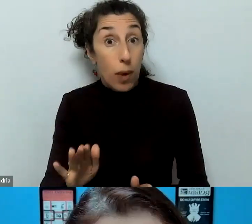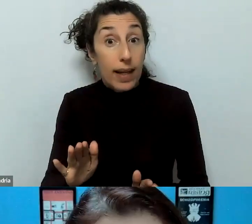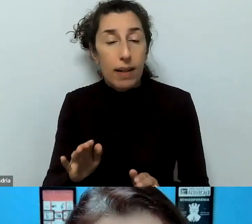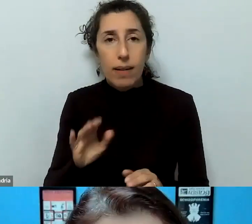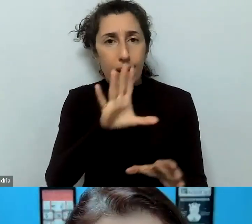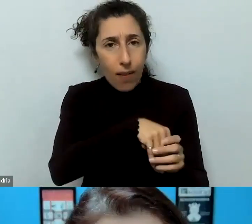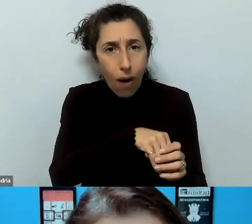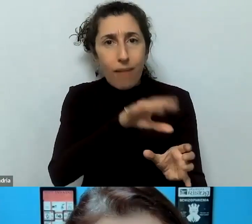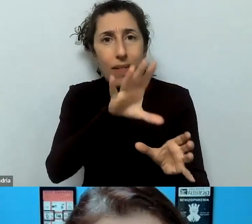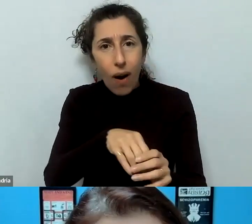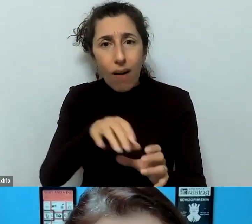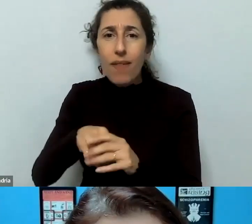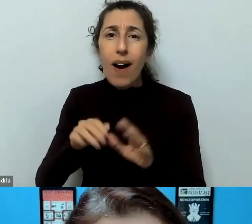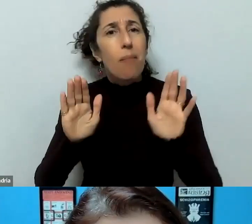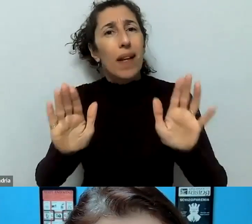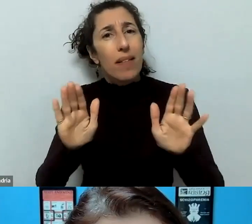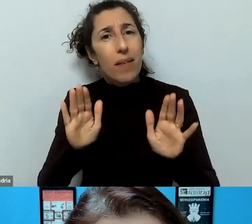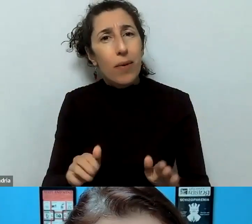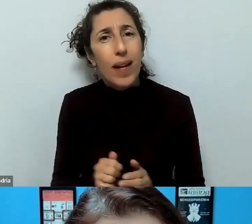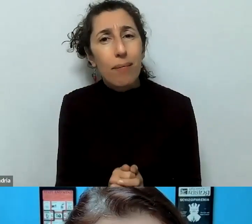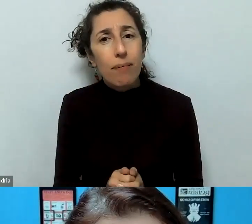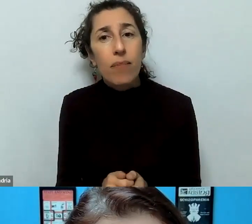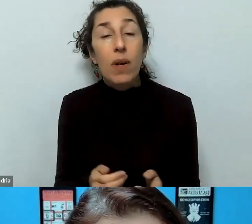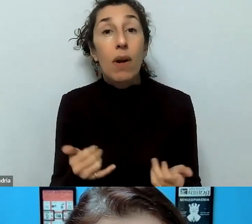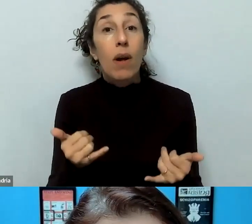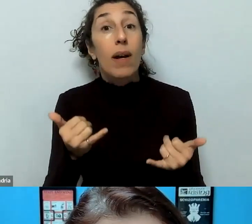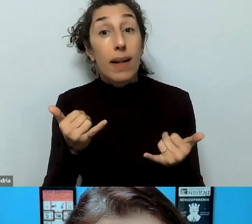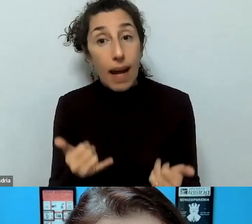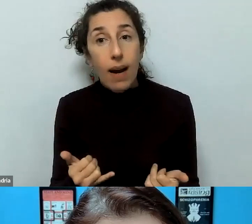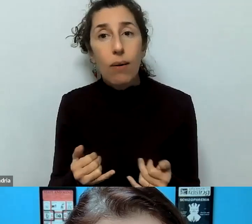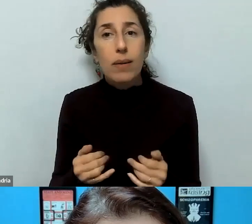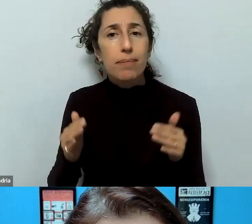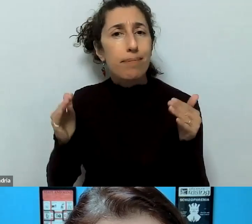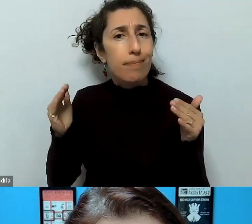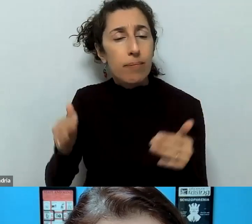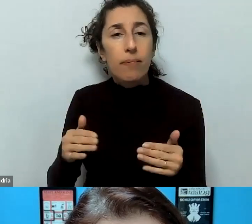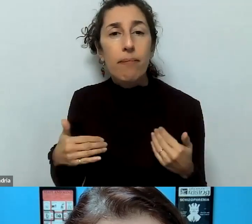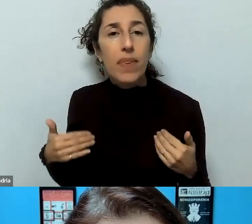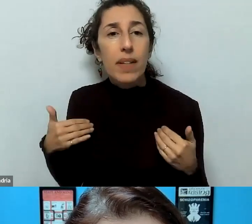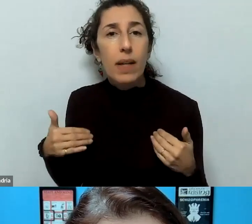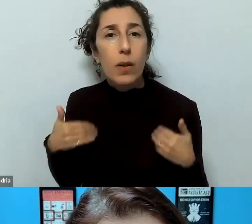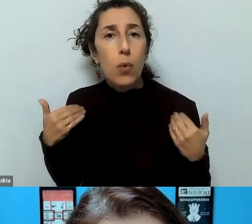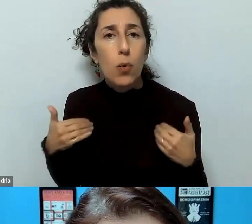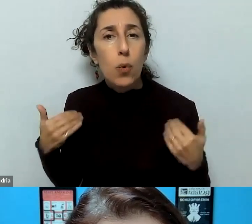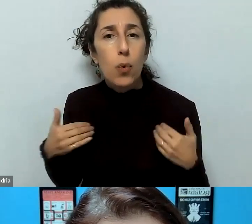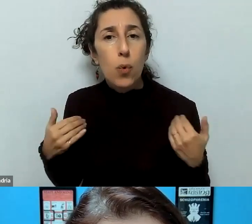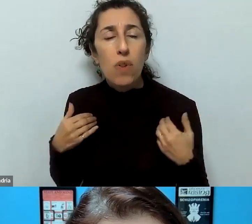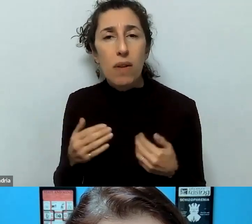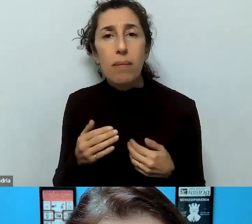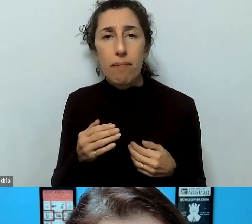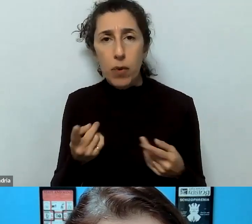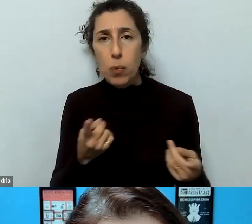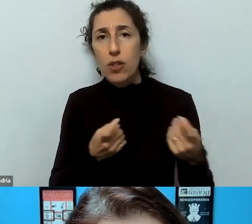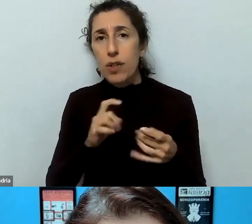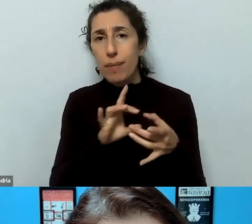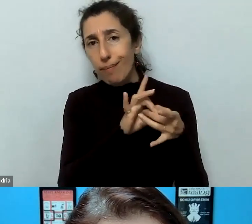Habían unas preguntas que quiero hablar. Hablando con la gente joven, una persona